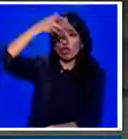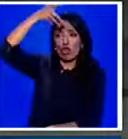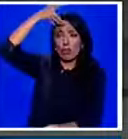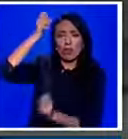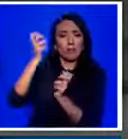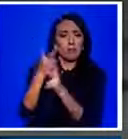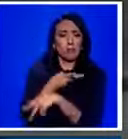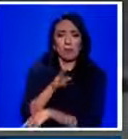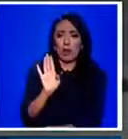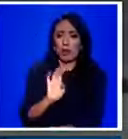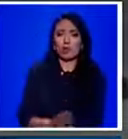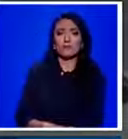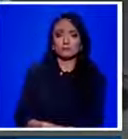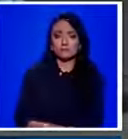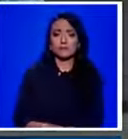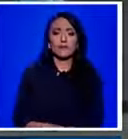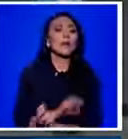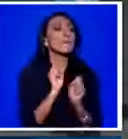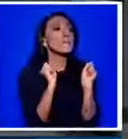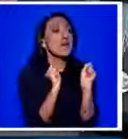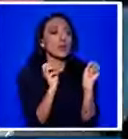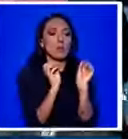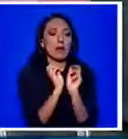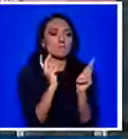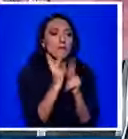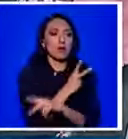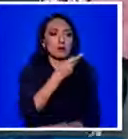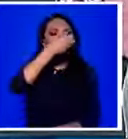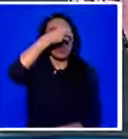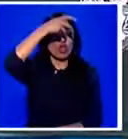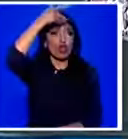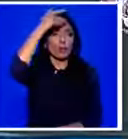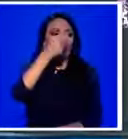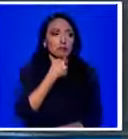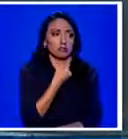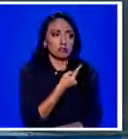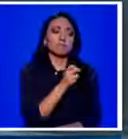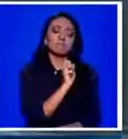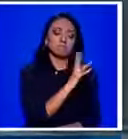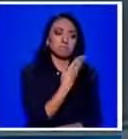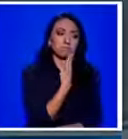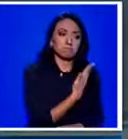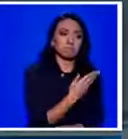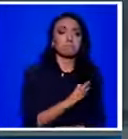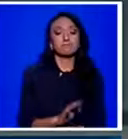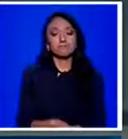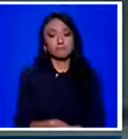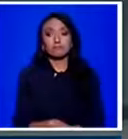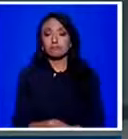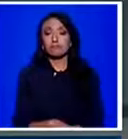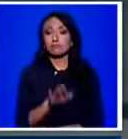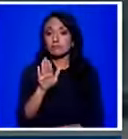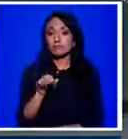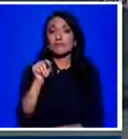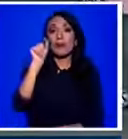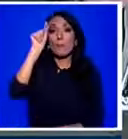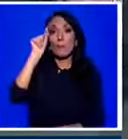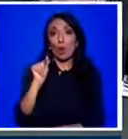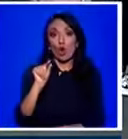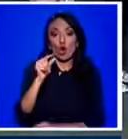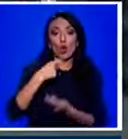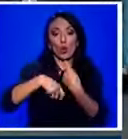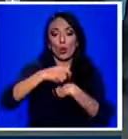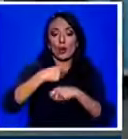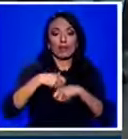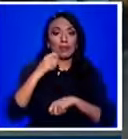que acá. Ah, para Santo Domingo hay más temor todavía. Listo, muy gentil, muchas gracias. Miren lo que está pasando. Está baja la demanda